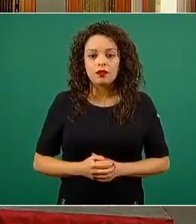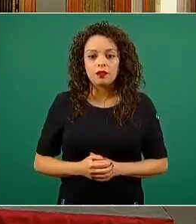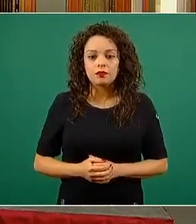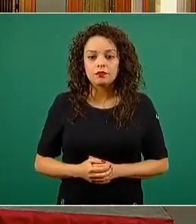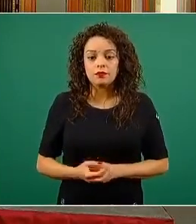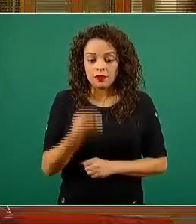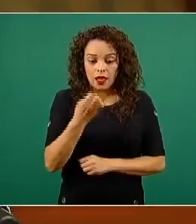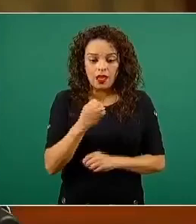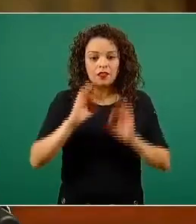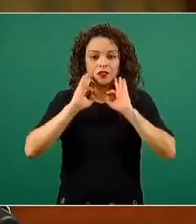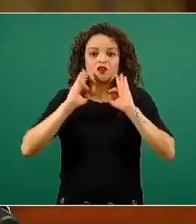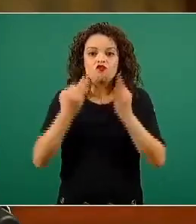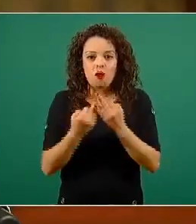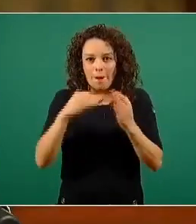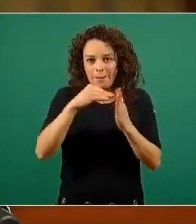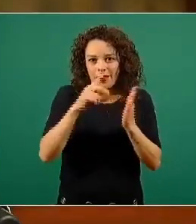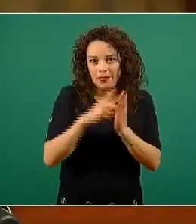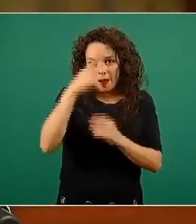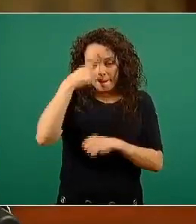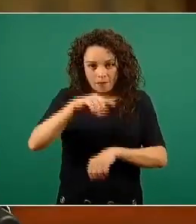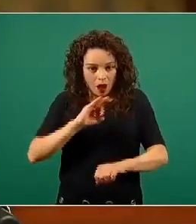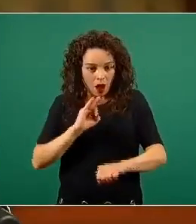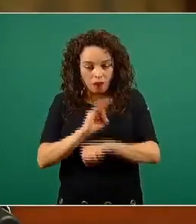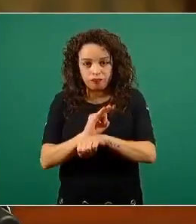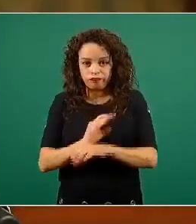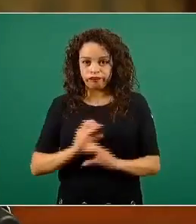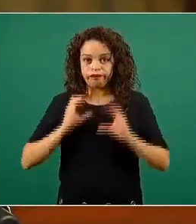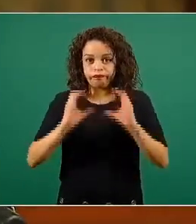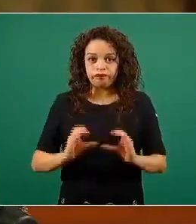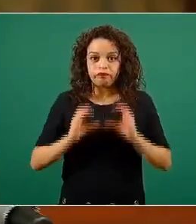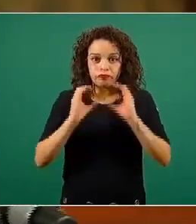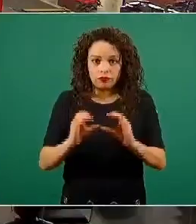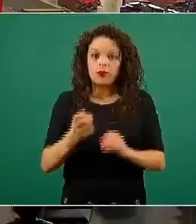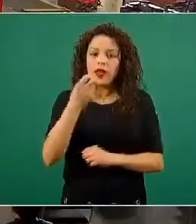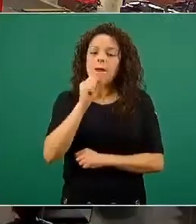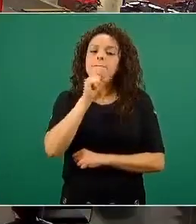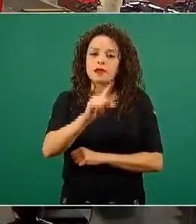protección también tenemos que contribuir a ayudar al medio ambiente.